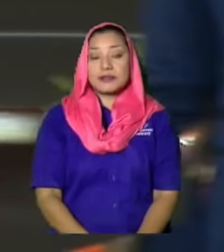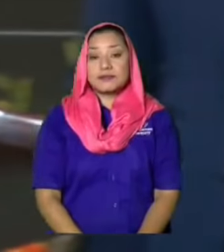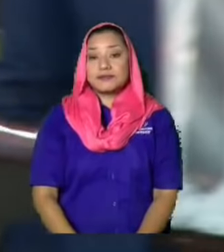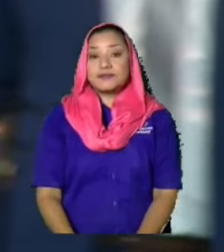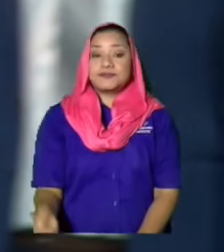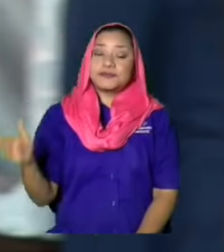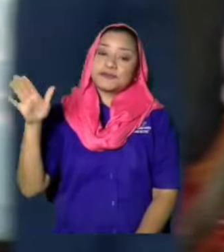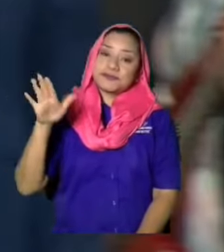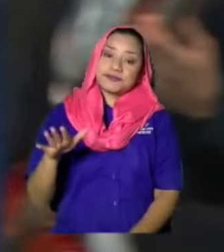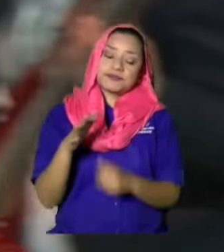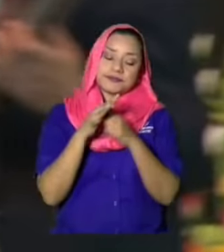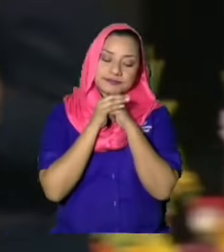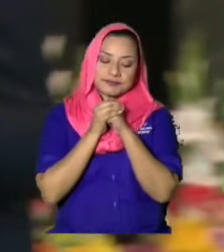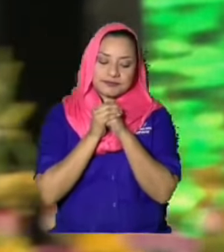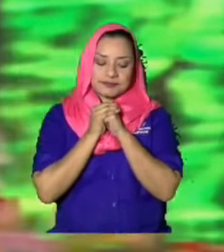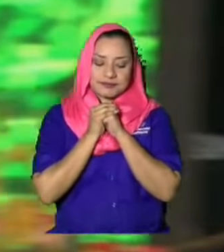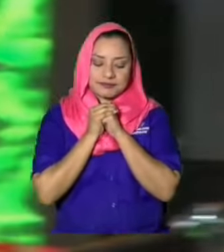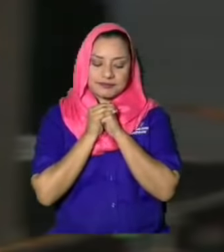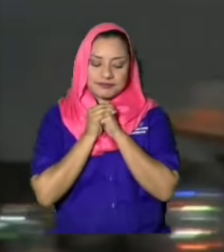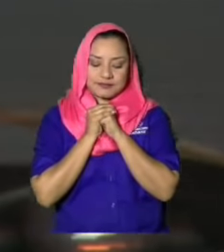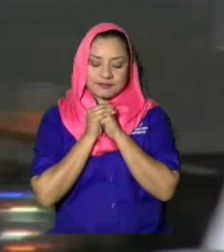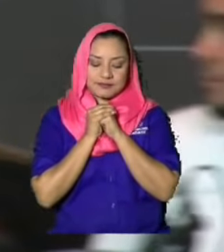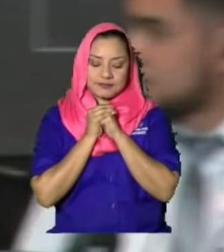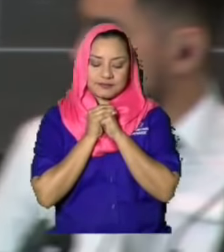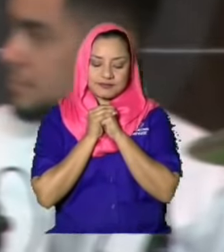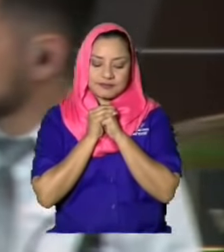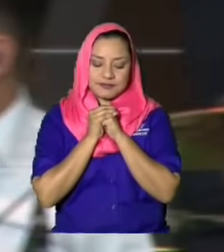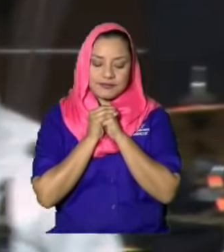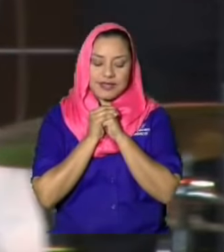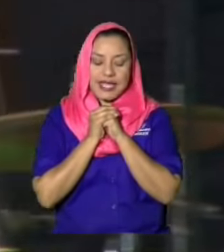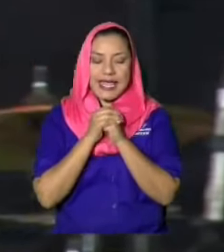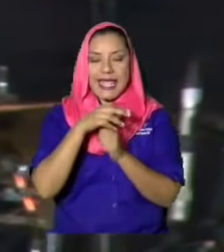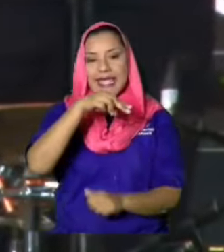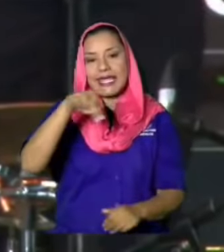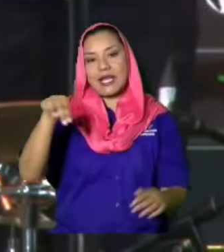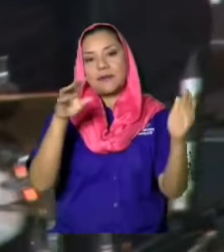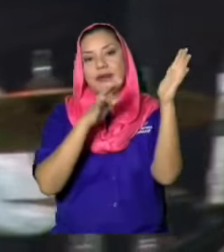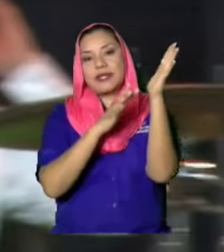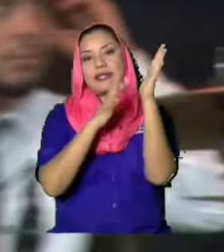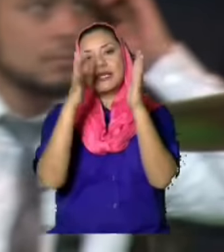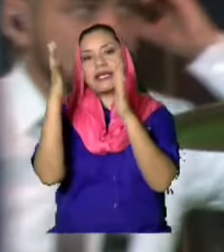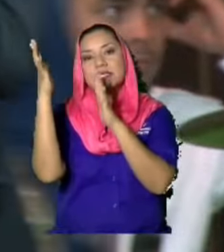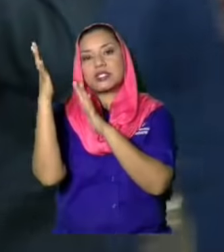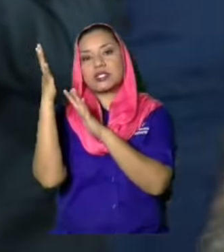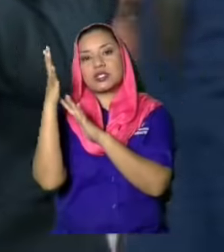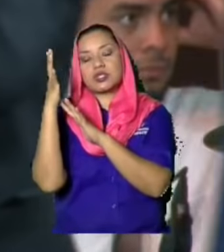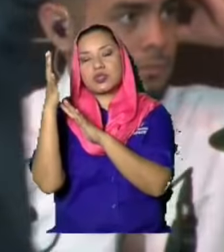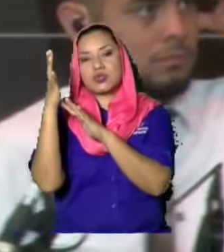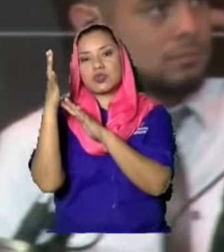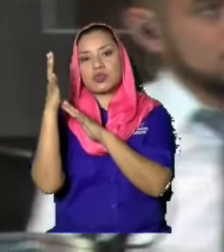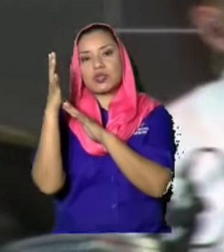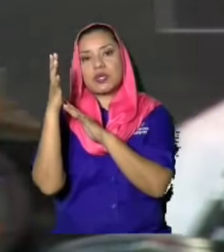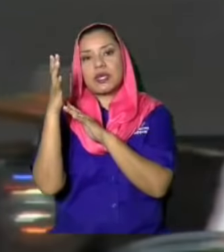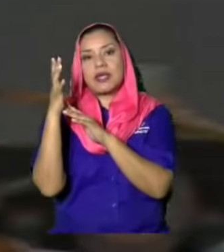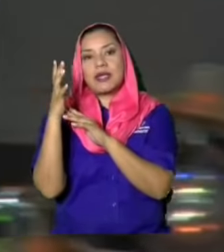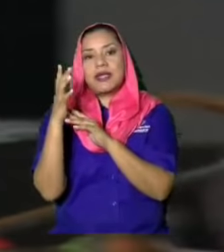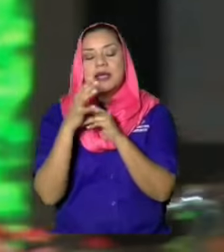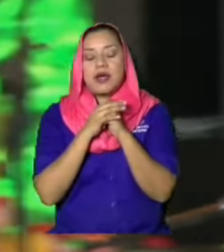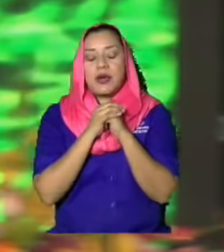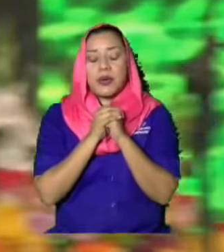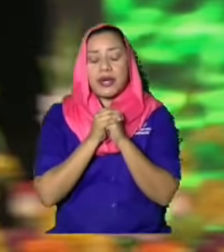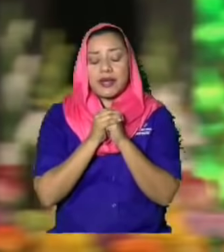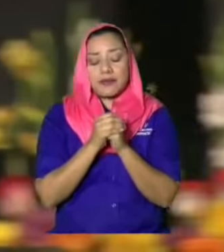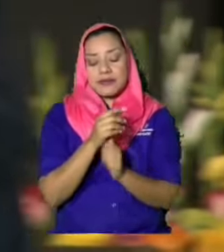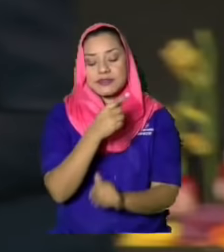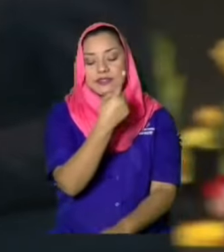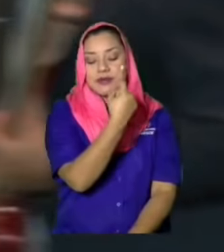vamos a orar por usted. Pero ahorita es el momento. Quiero que se conecte, por favor, porque vamos a crear una atmósfera tremenda, hermano amado, donde